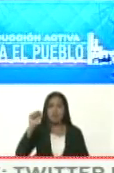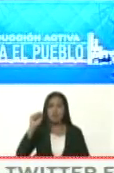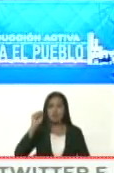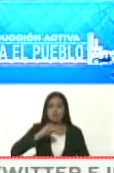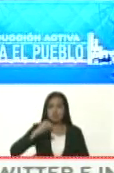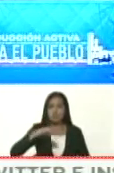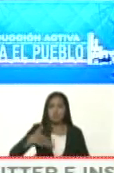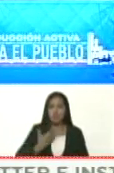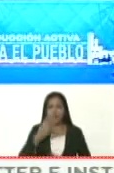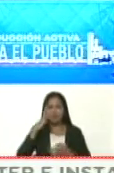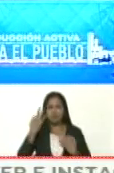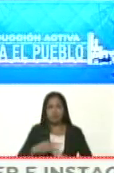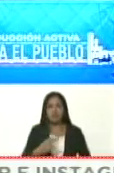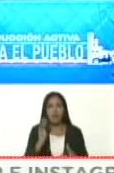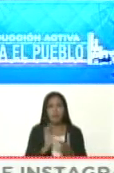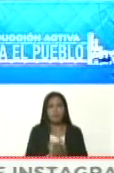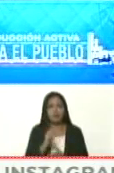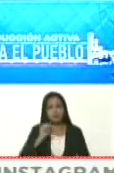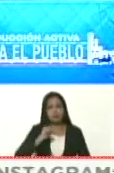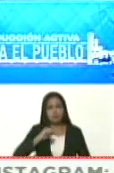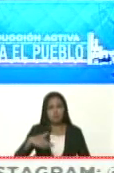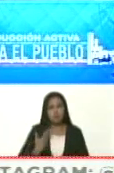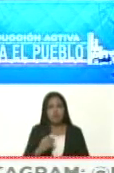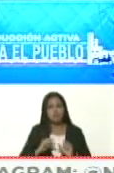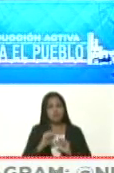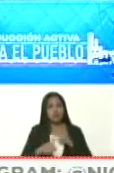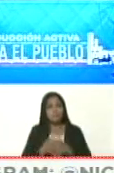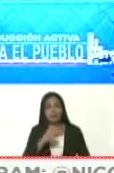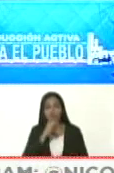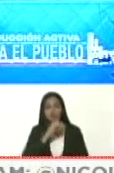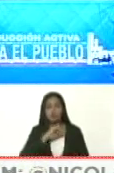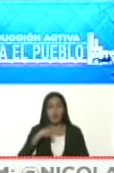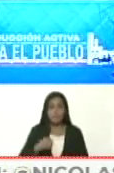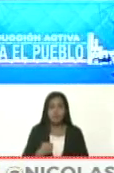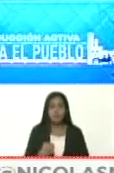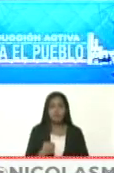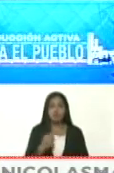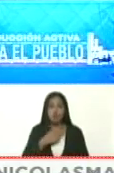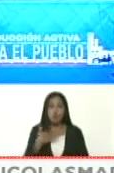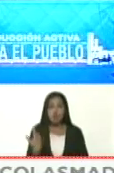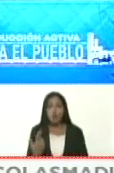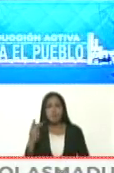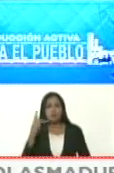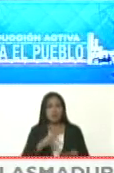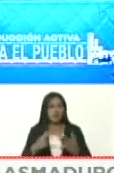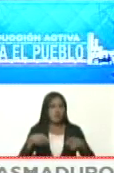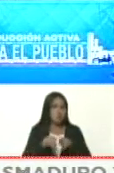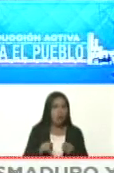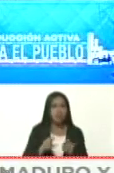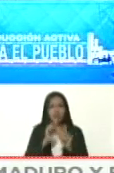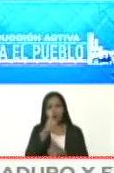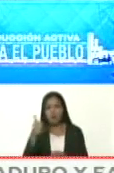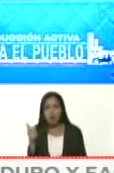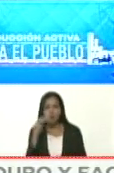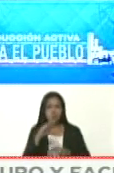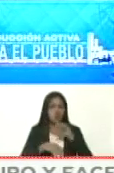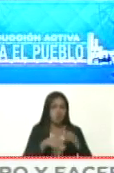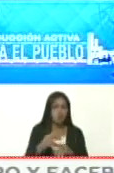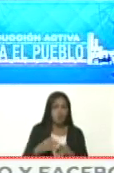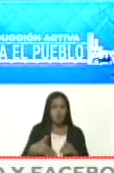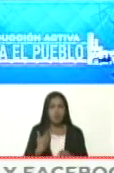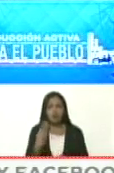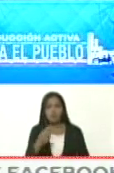sí se puede, compañero, sí se puede. Me mantienen informado, quiero participar de cada paso que se dé, de